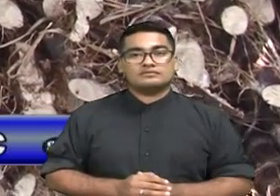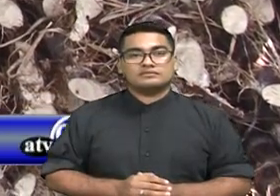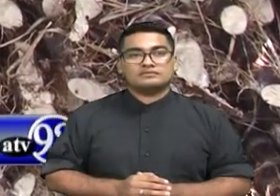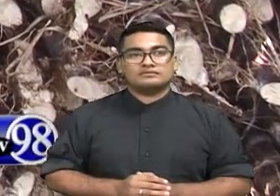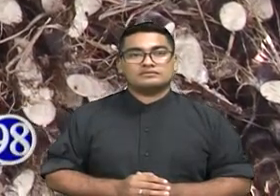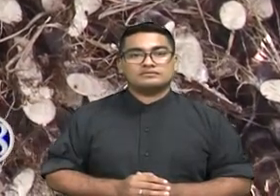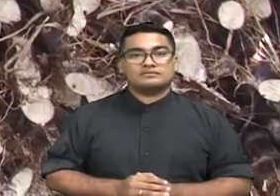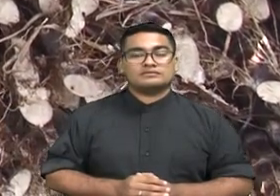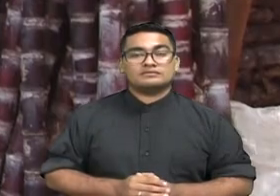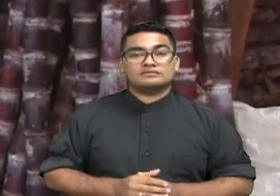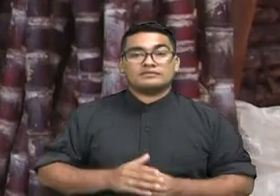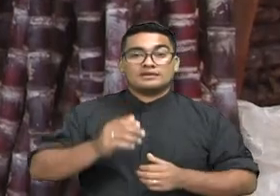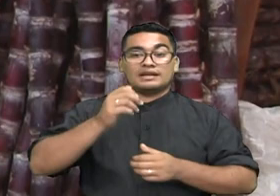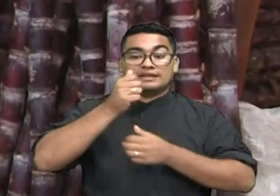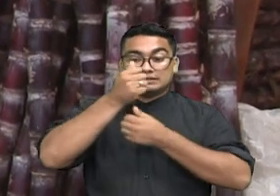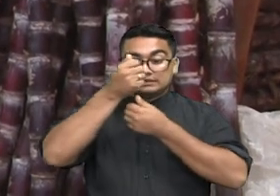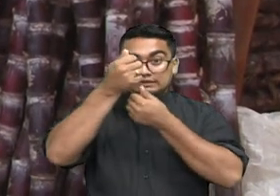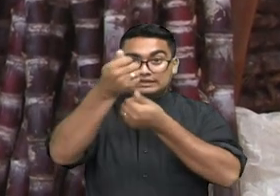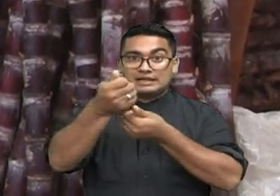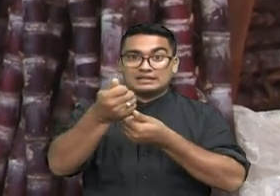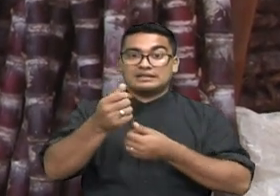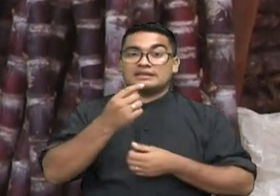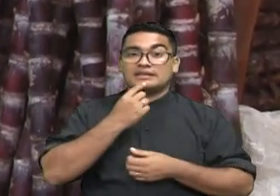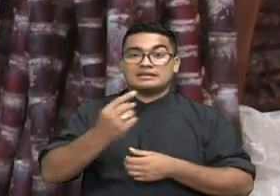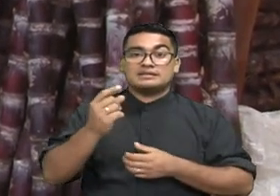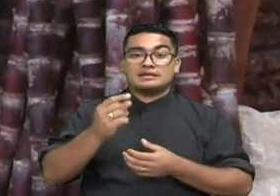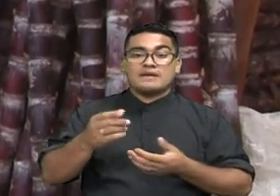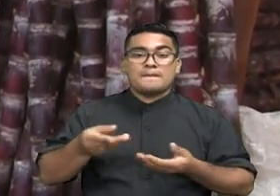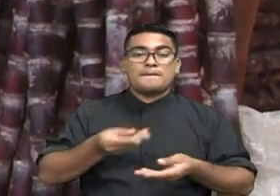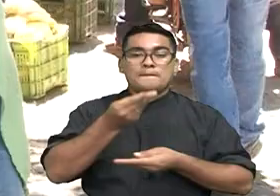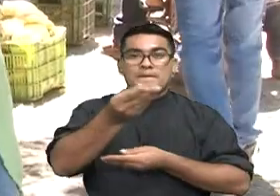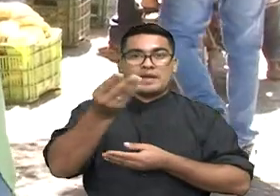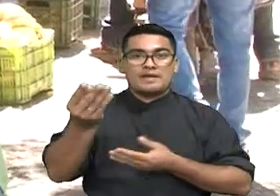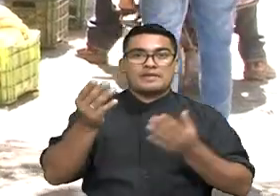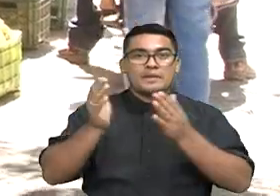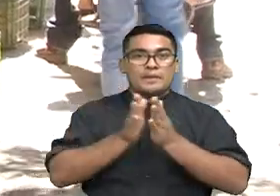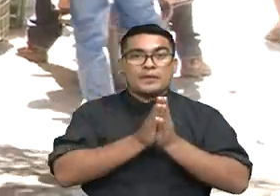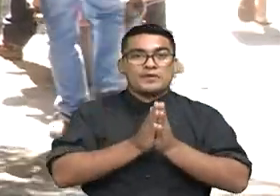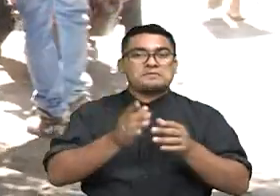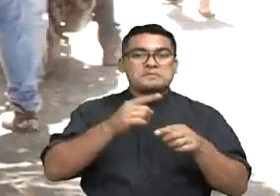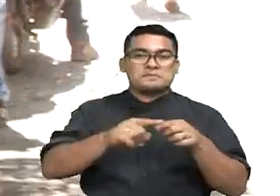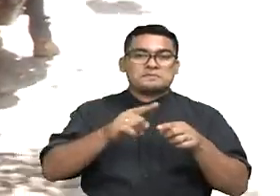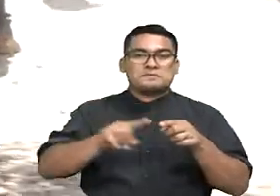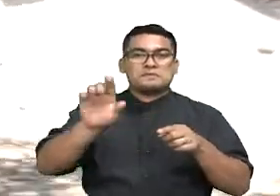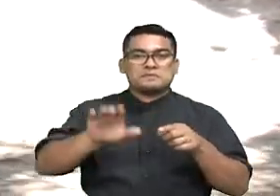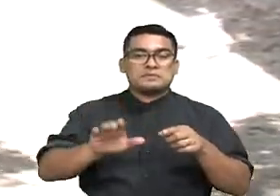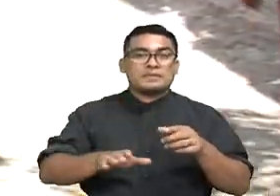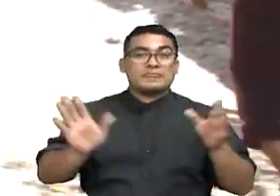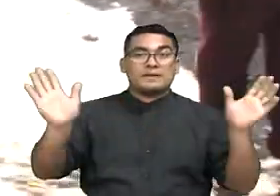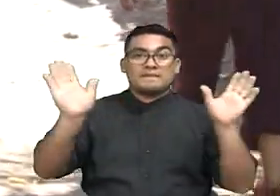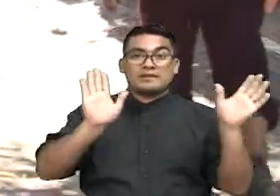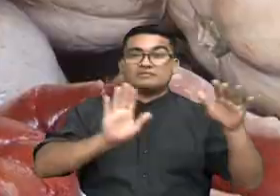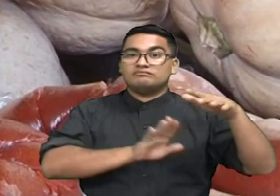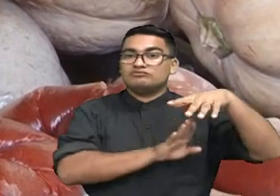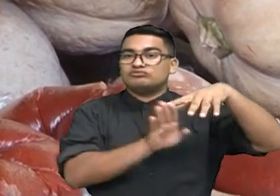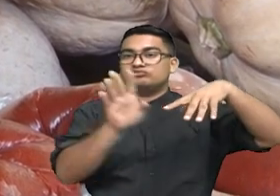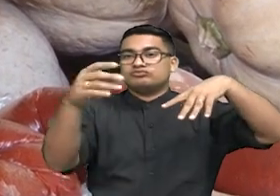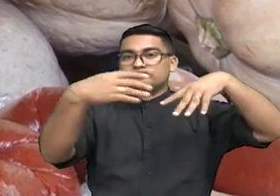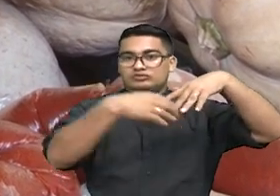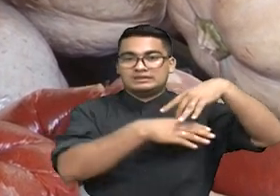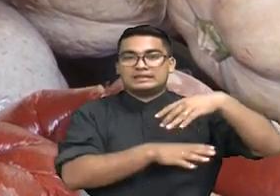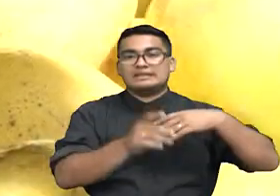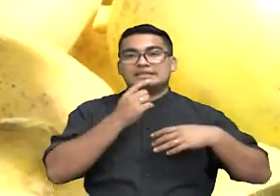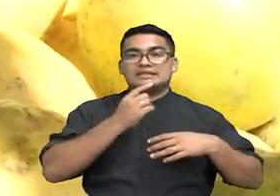La varilla de caña, un producto infaltable en el brindis de la Purísima, se encuentra a precio de bolsillo en el mercado mayoreo, así como el